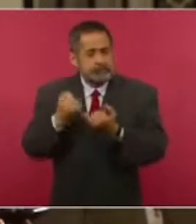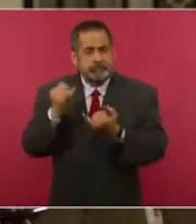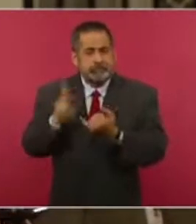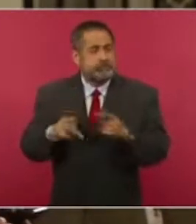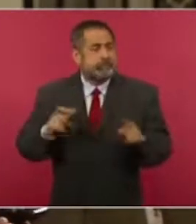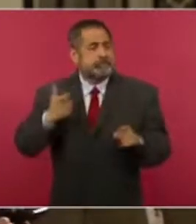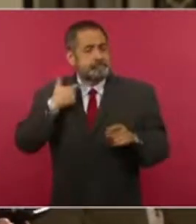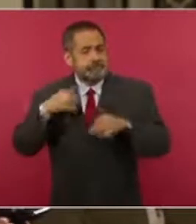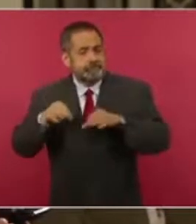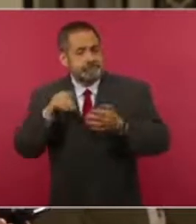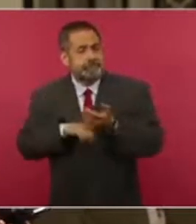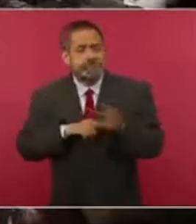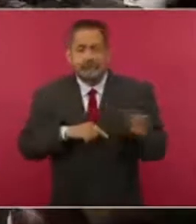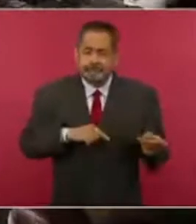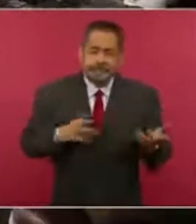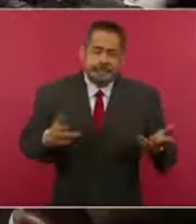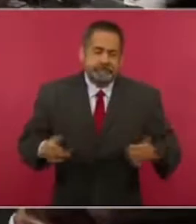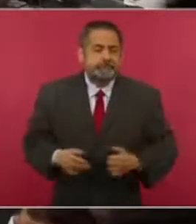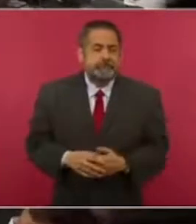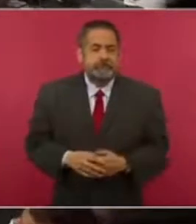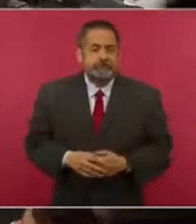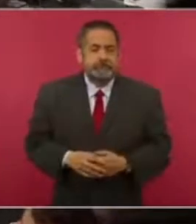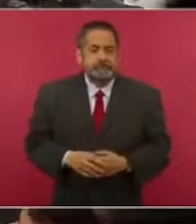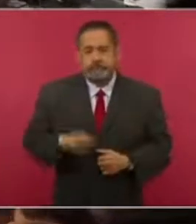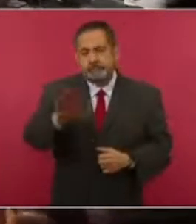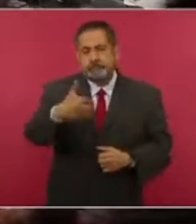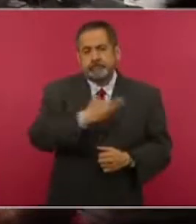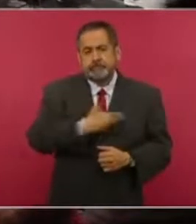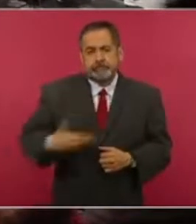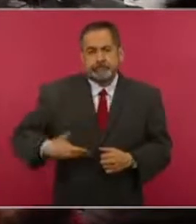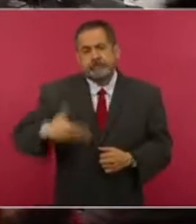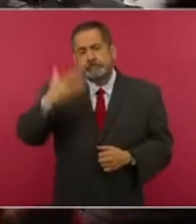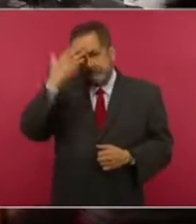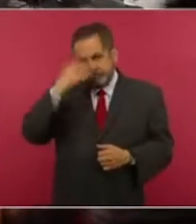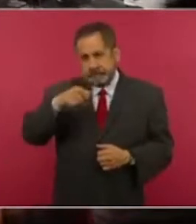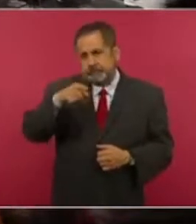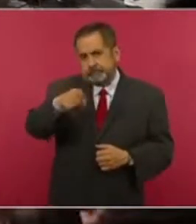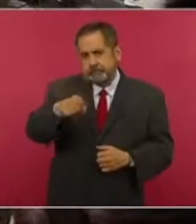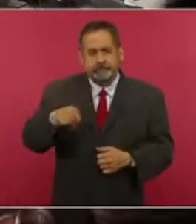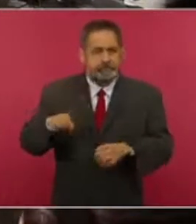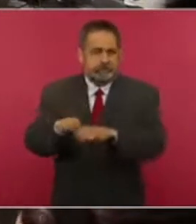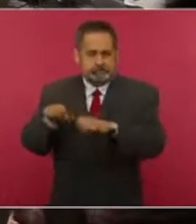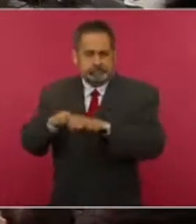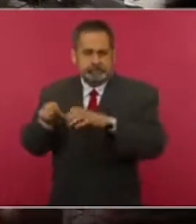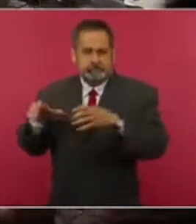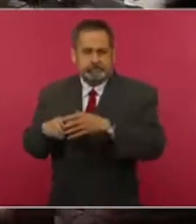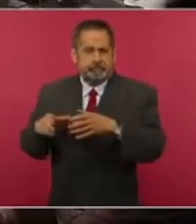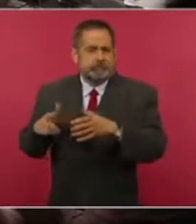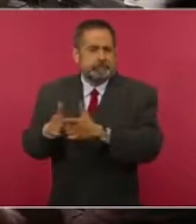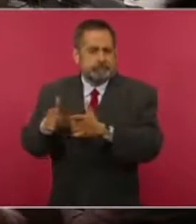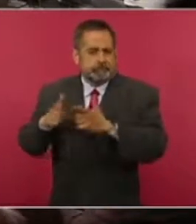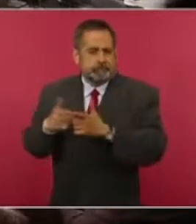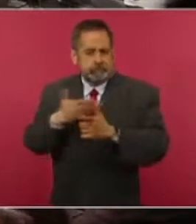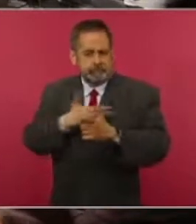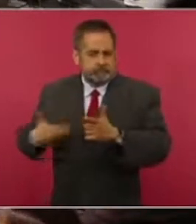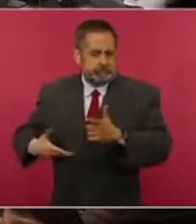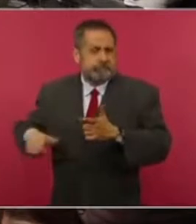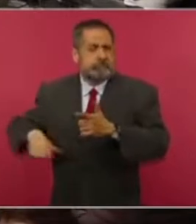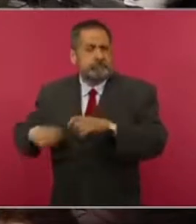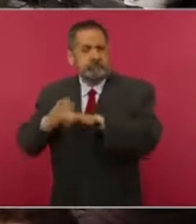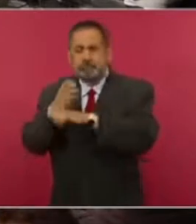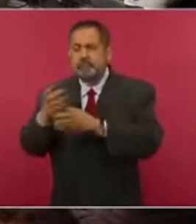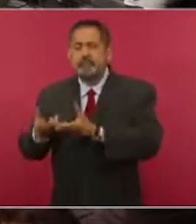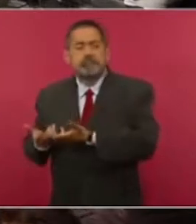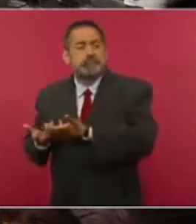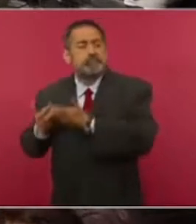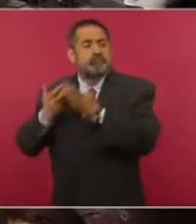trabajadores. Presidente, también sé que acudió un equipo enviado por la Presidencia de la República y el Gobierno del Estado para hacer